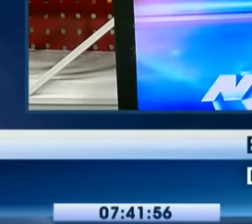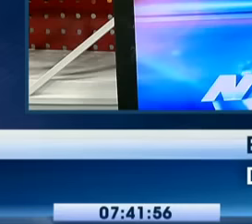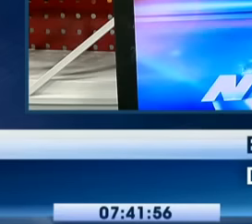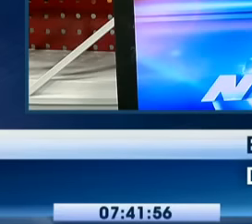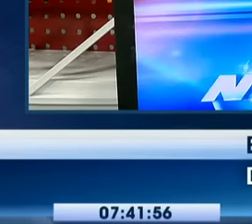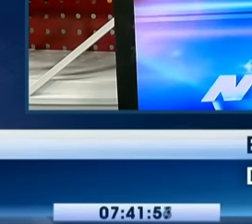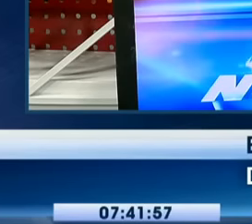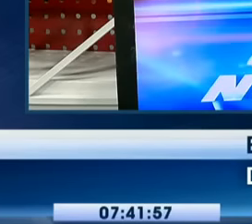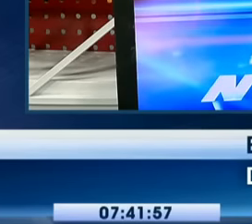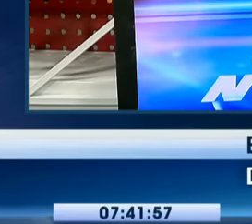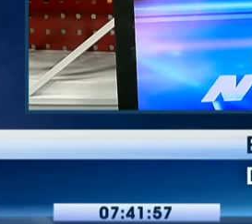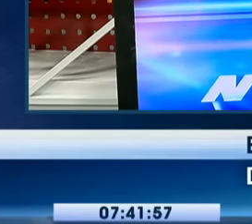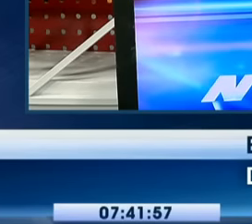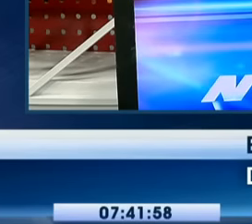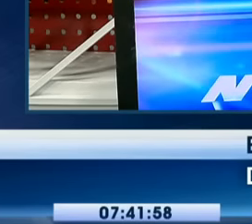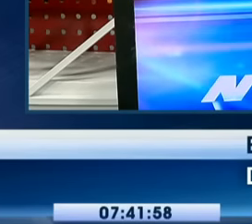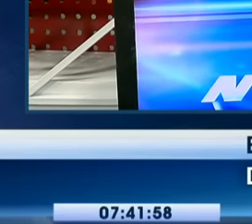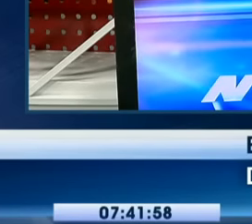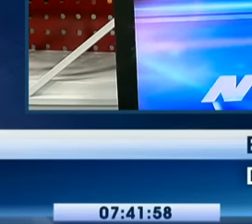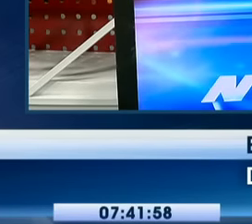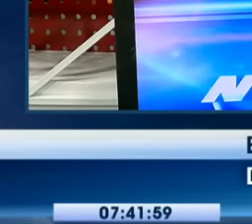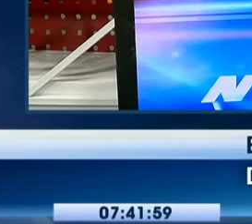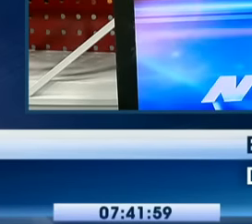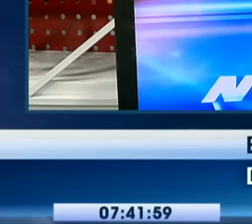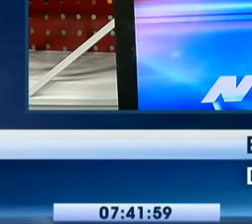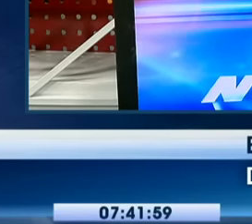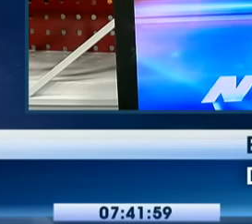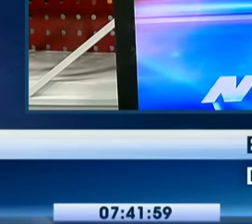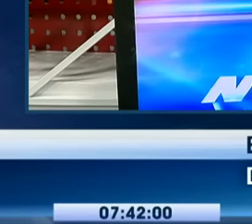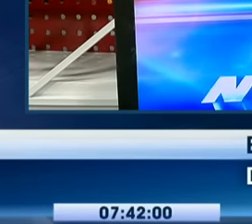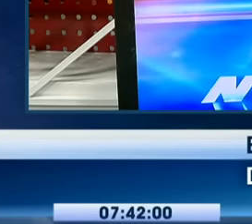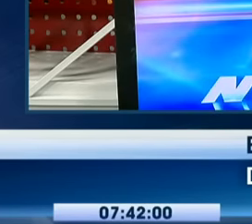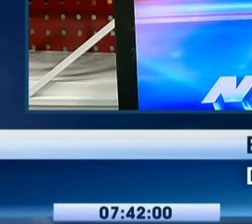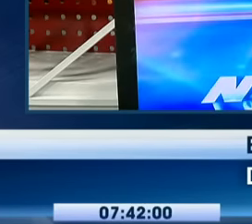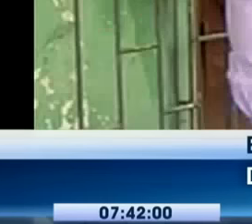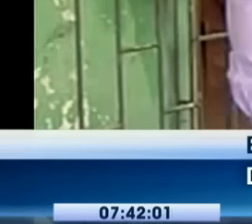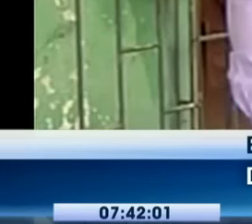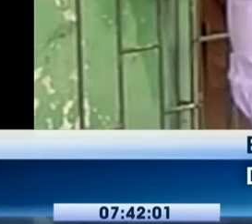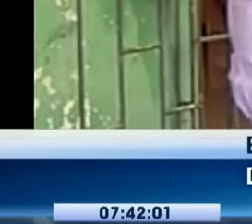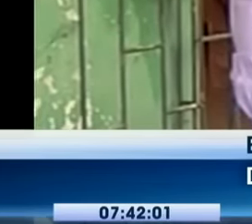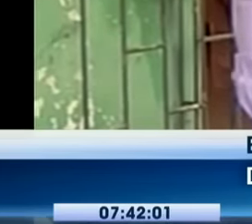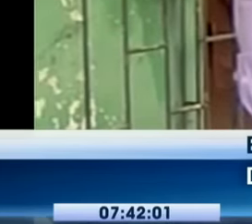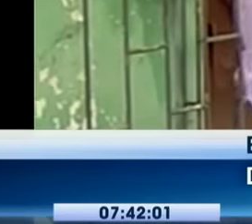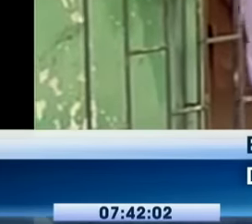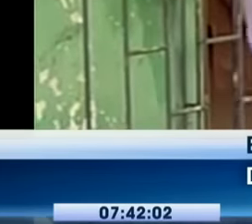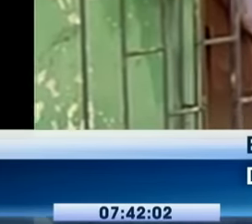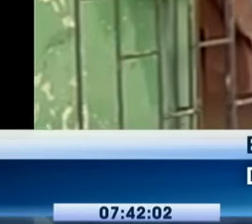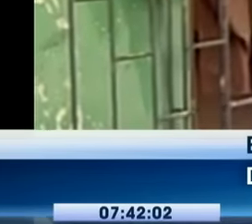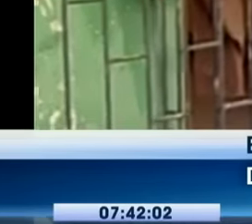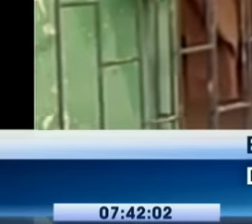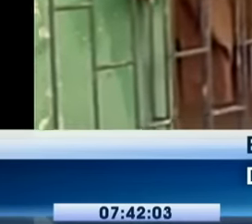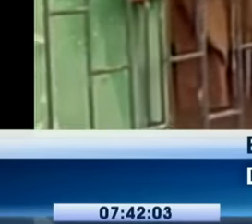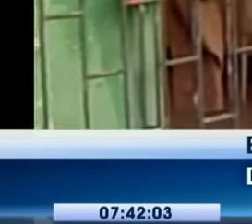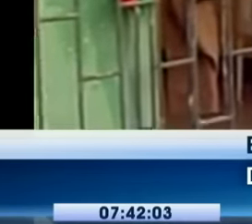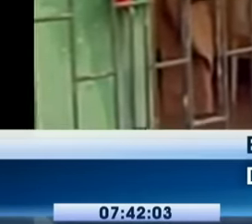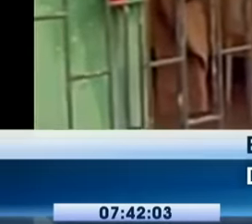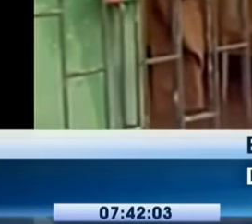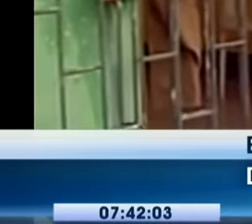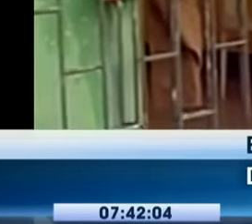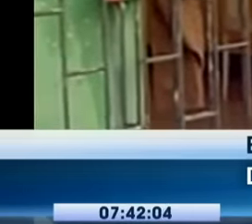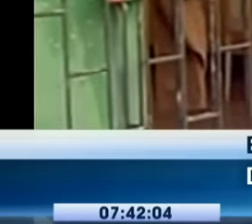cruel asesinato de ese niño de 8 años. Yo me encuentro aquí en el sitio en donde se está haciendo el velatorio, un sitio